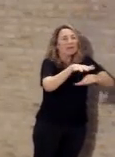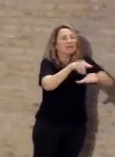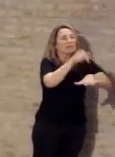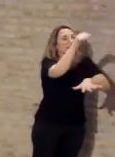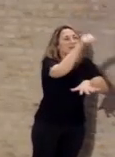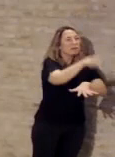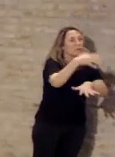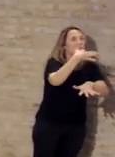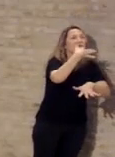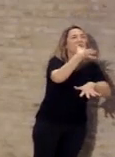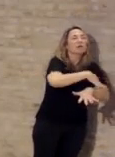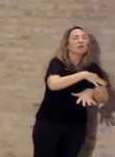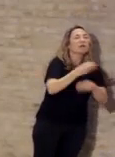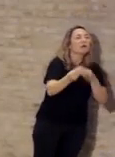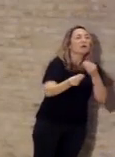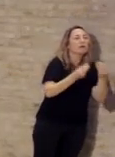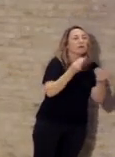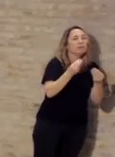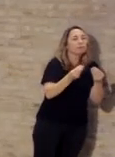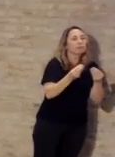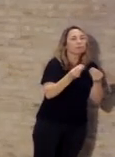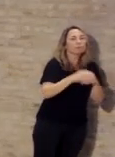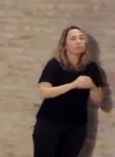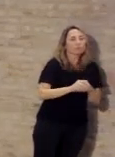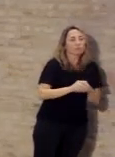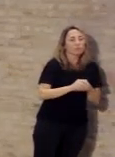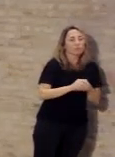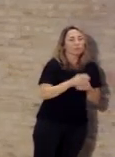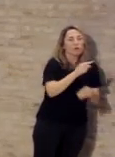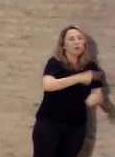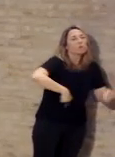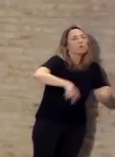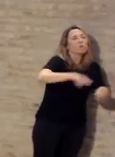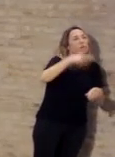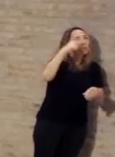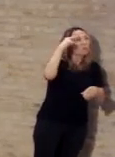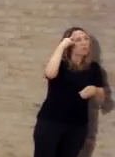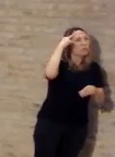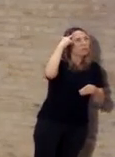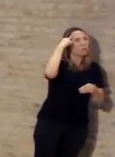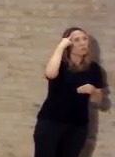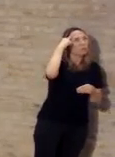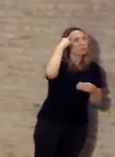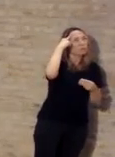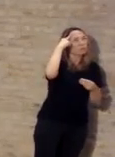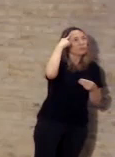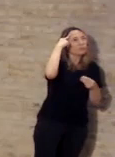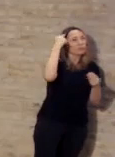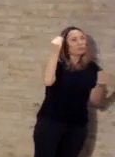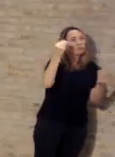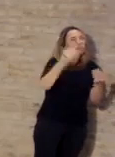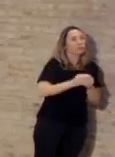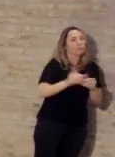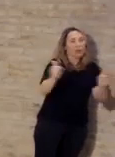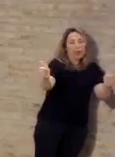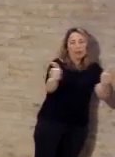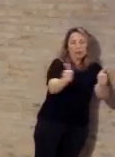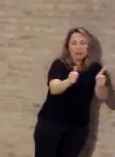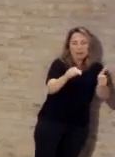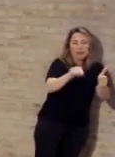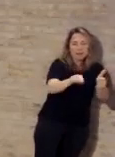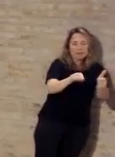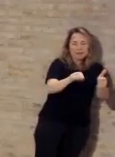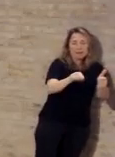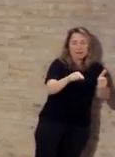ese acto Cómo garantizamos que esa persona realmente eh digo sea neutral